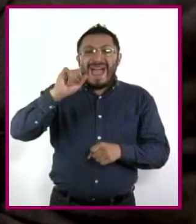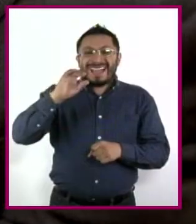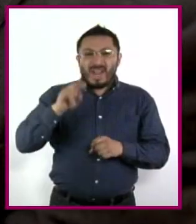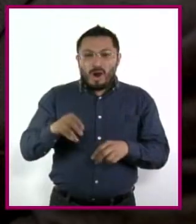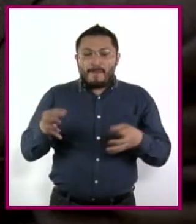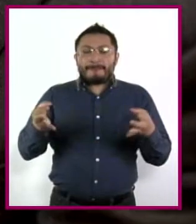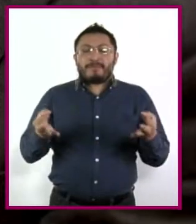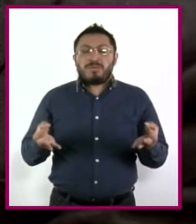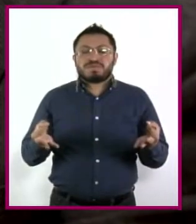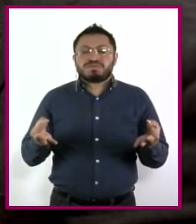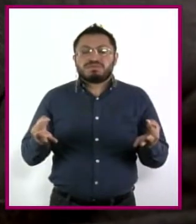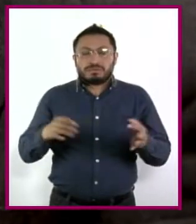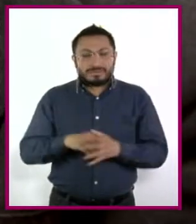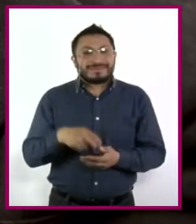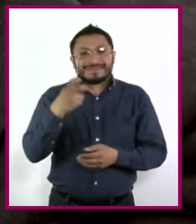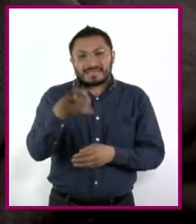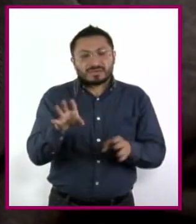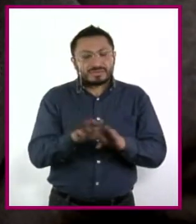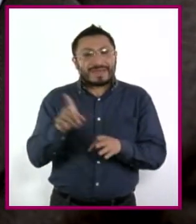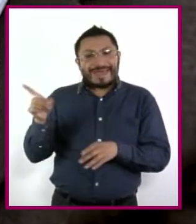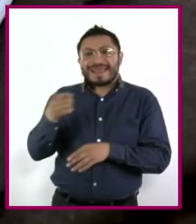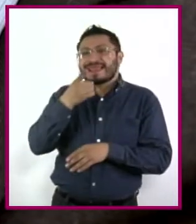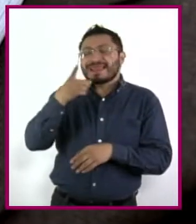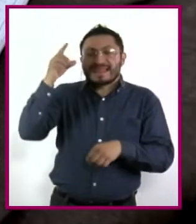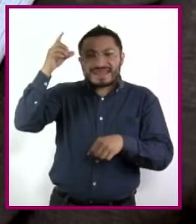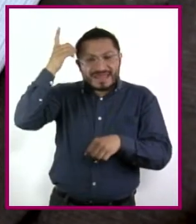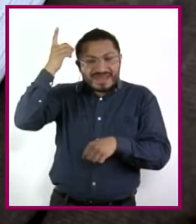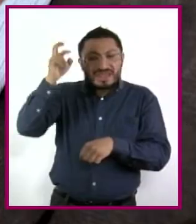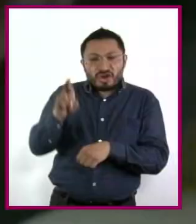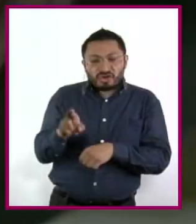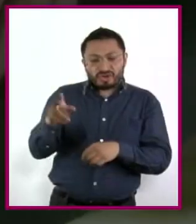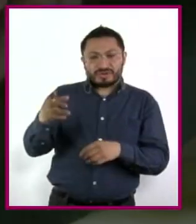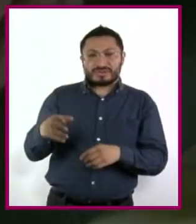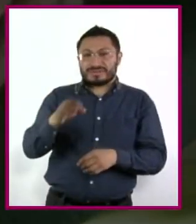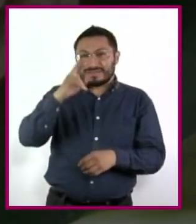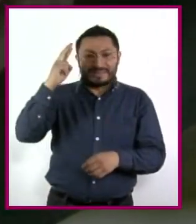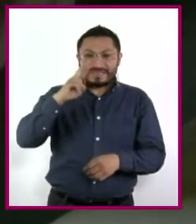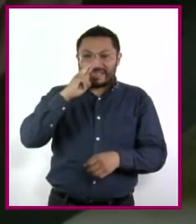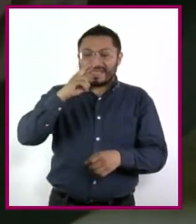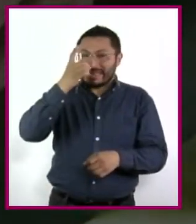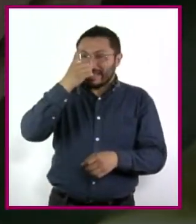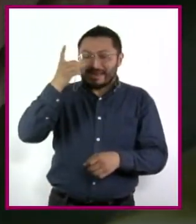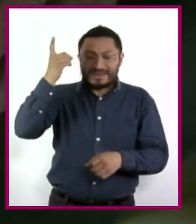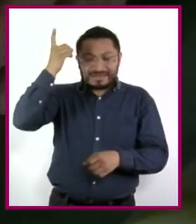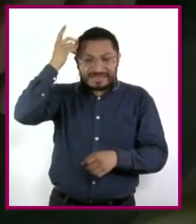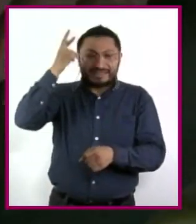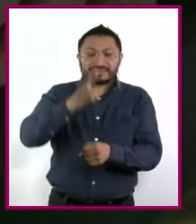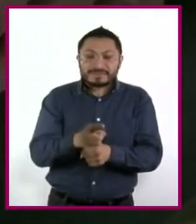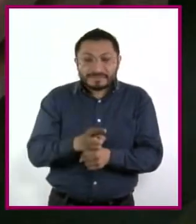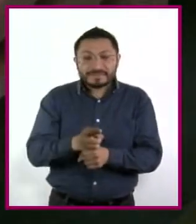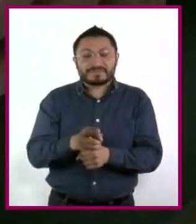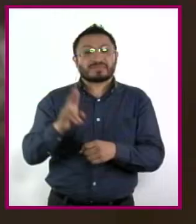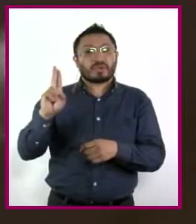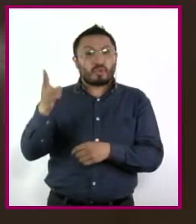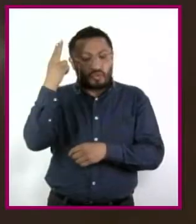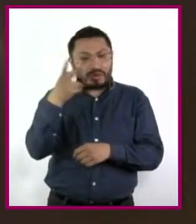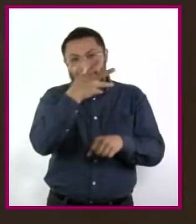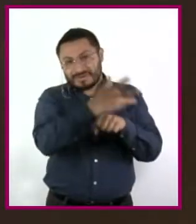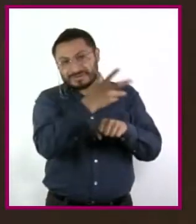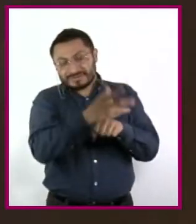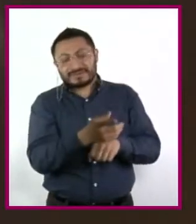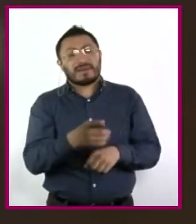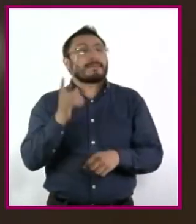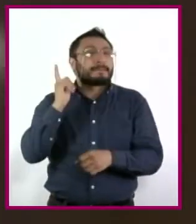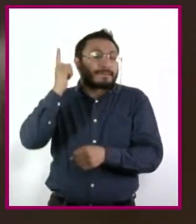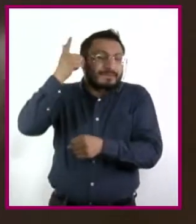quien dirige el Centro para la Investigación de Mentes Saludables de la Universidad de Wisconsin-Madison, afirma que ciertas prácticas